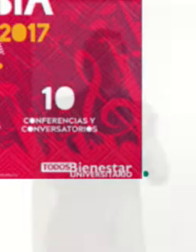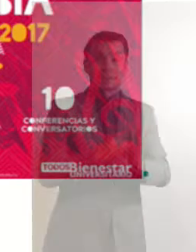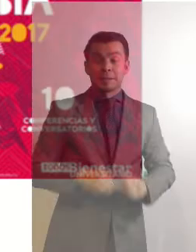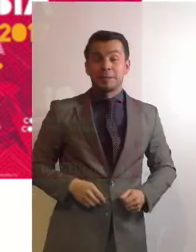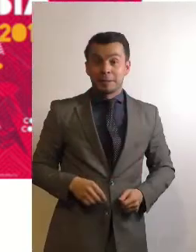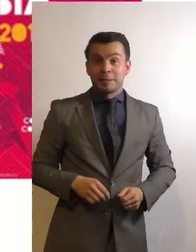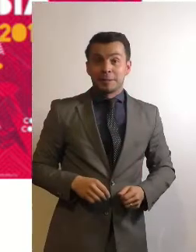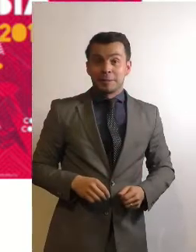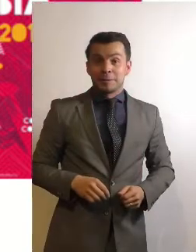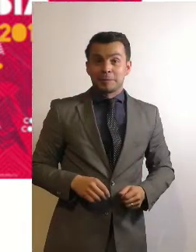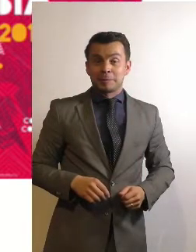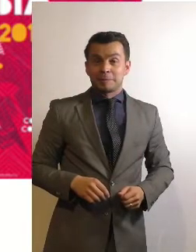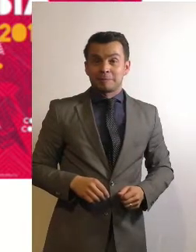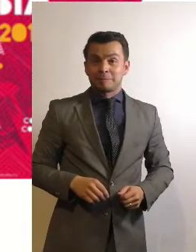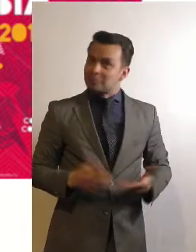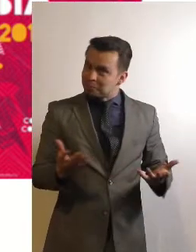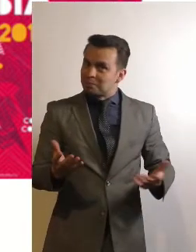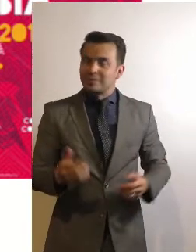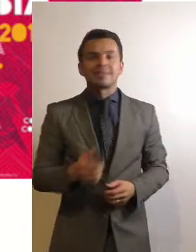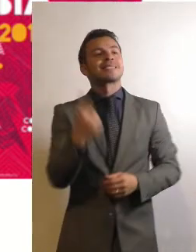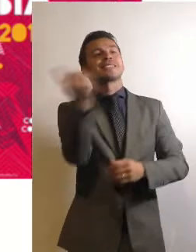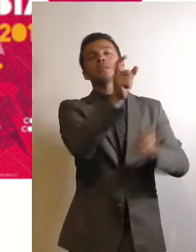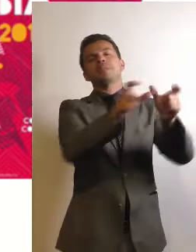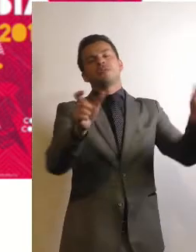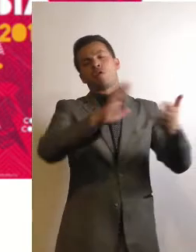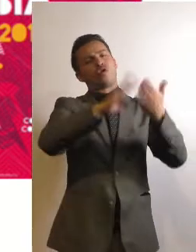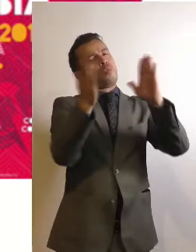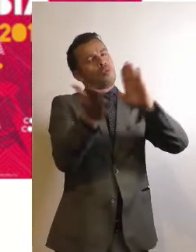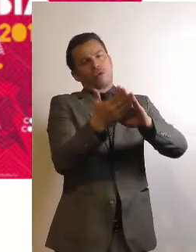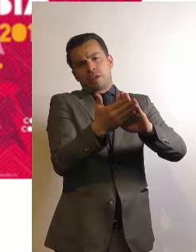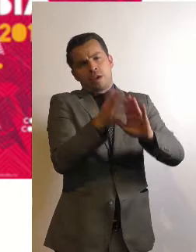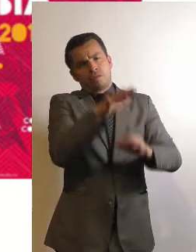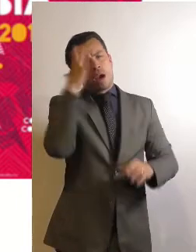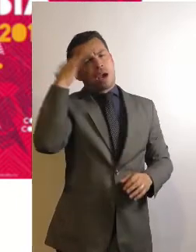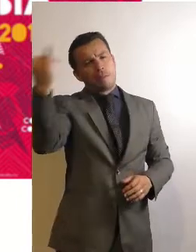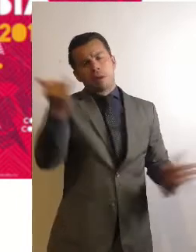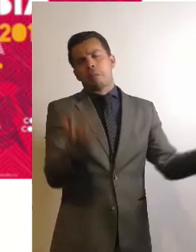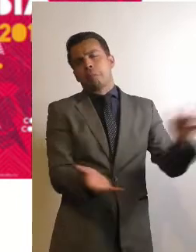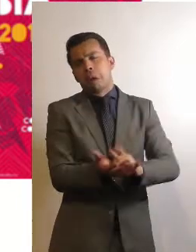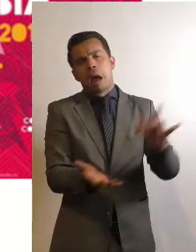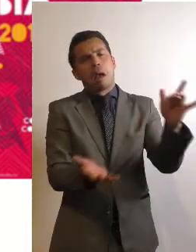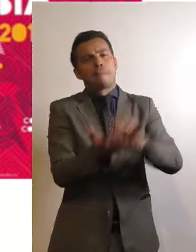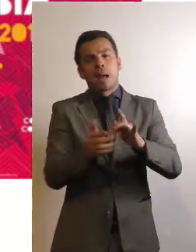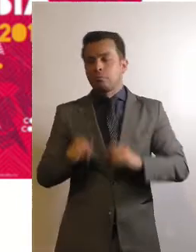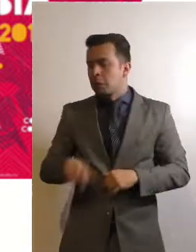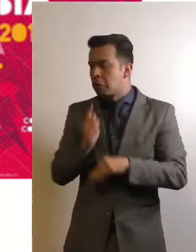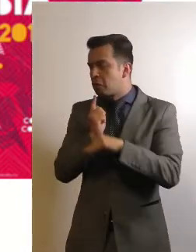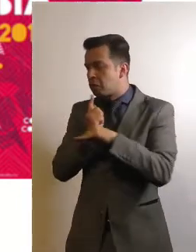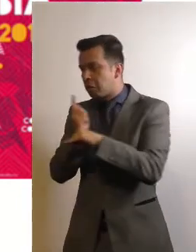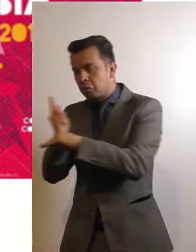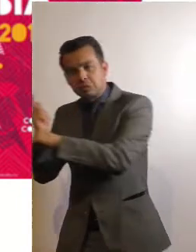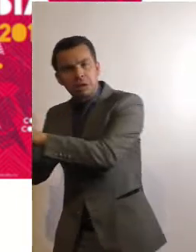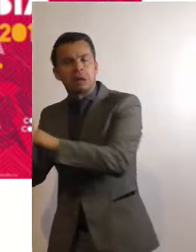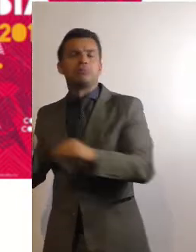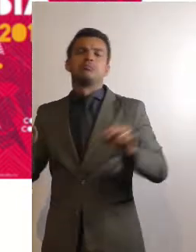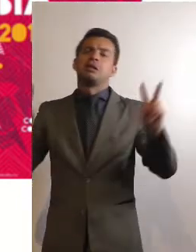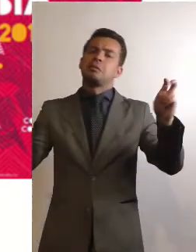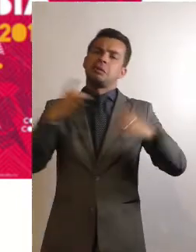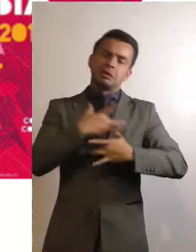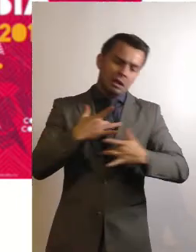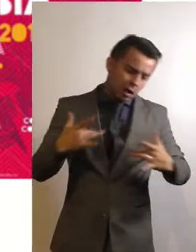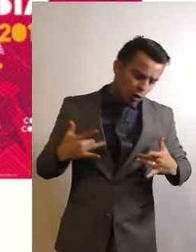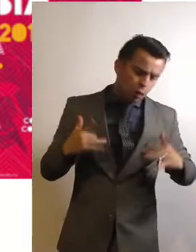Así se ha logrado mayor participación de toda la comunidad, de las diferentes facultades, las de salud, educación